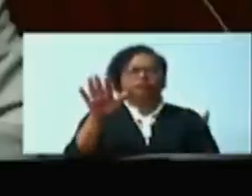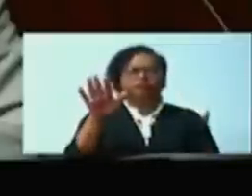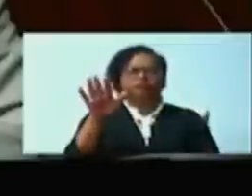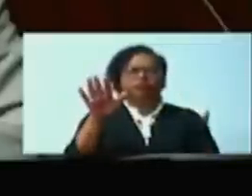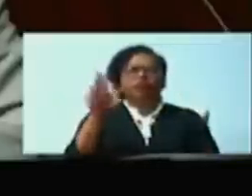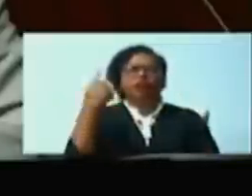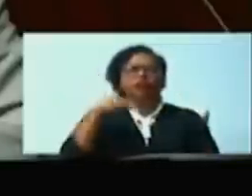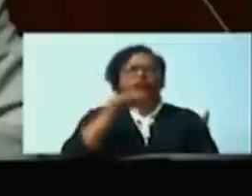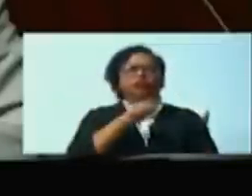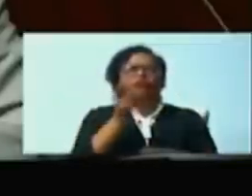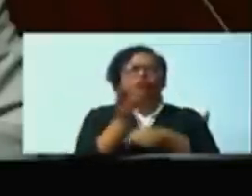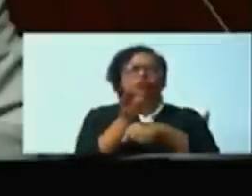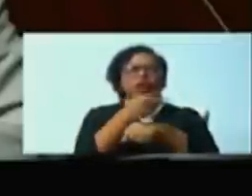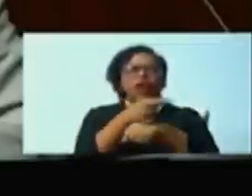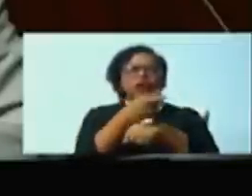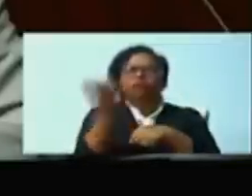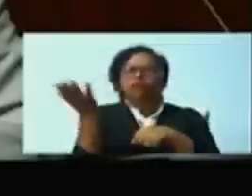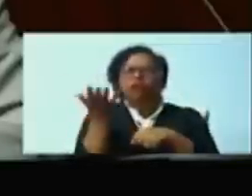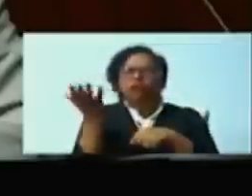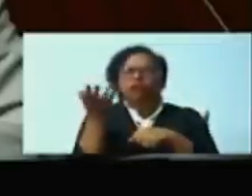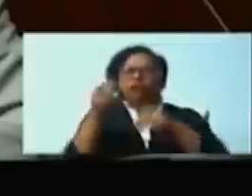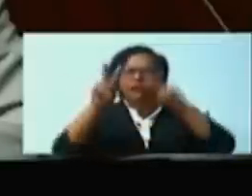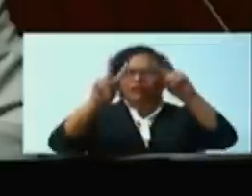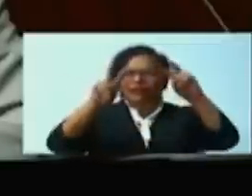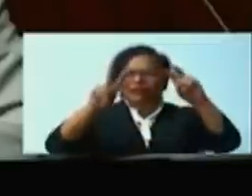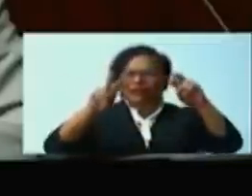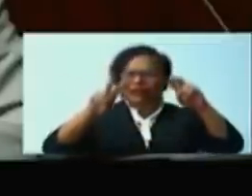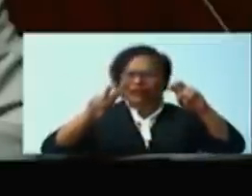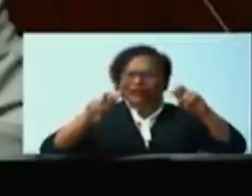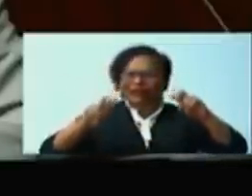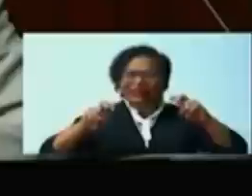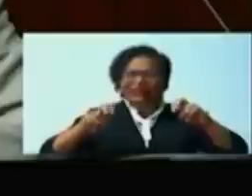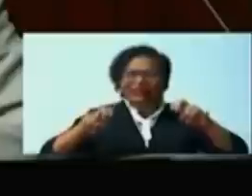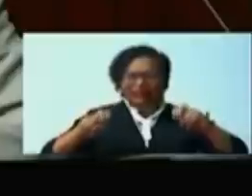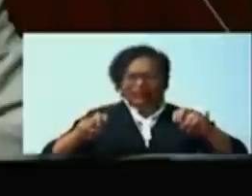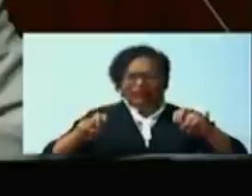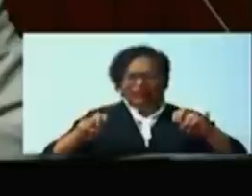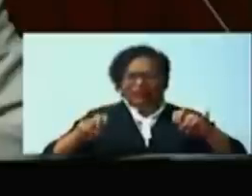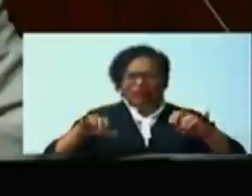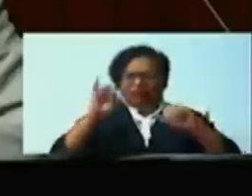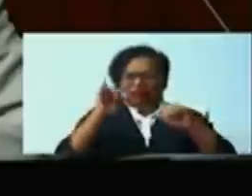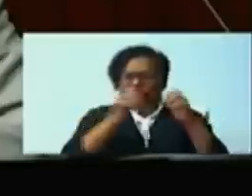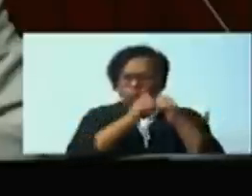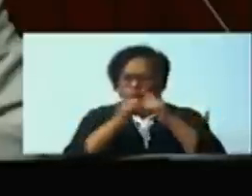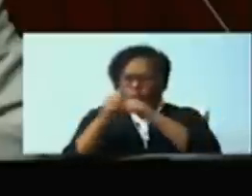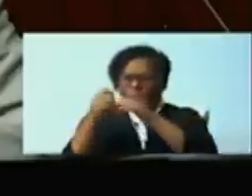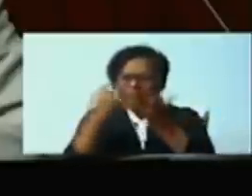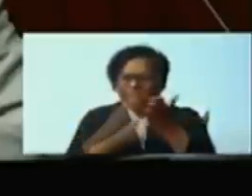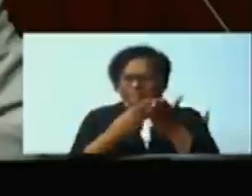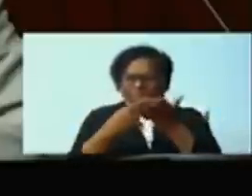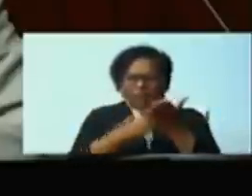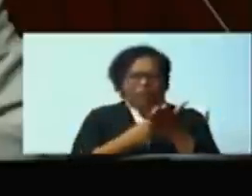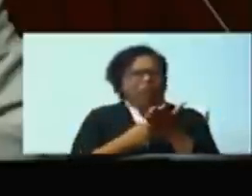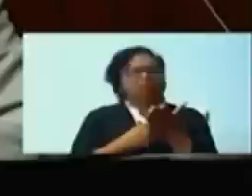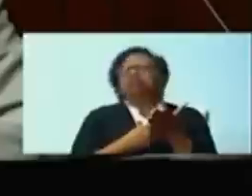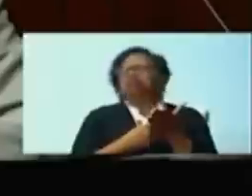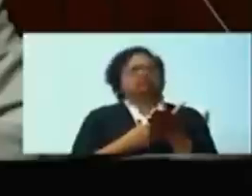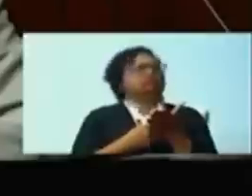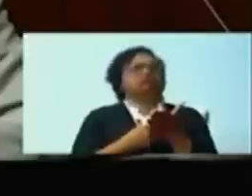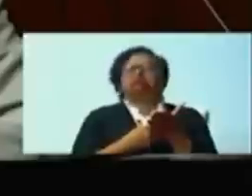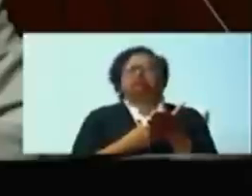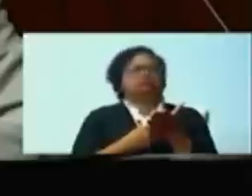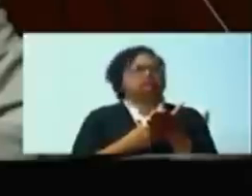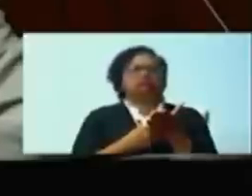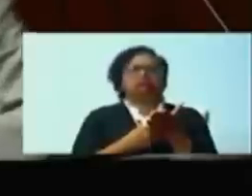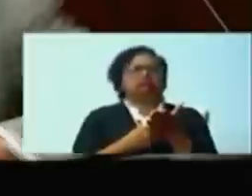investigación y la resolución de investigación no se no se debaten no se discuten no podemos